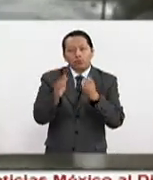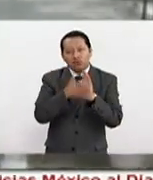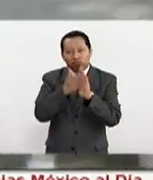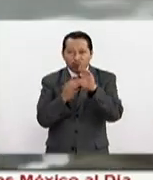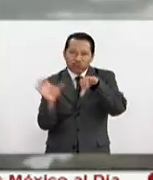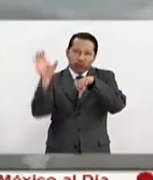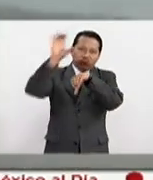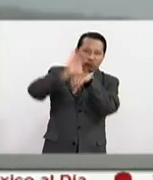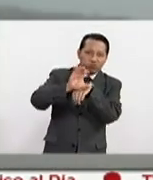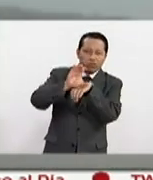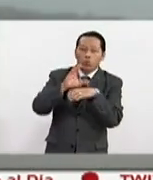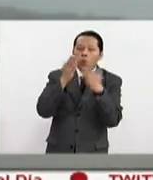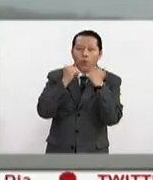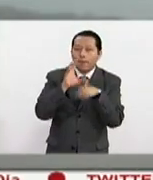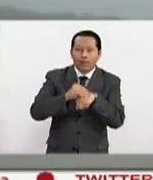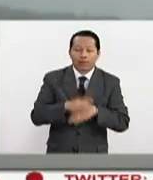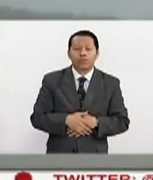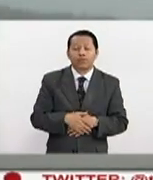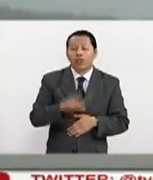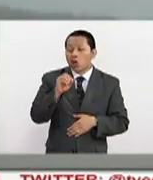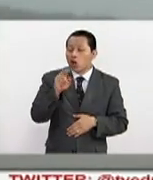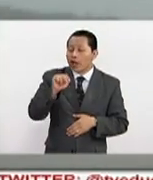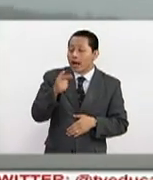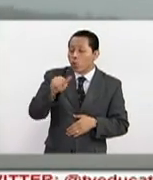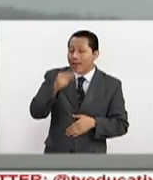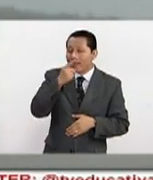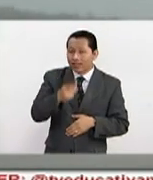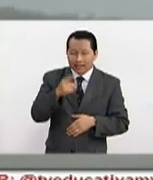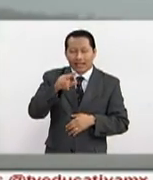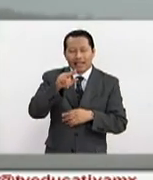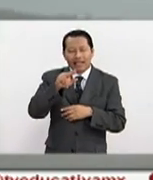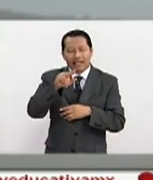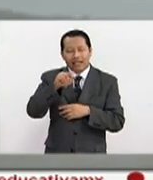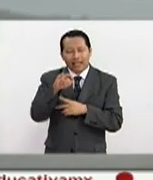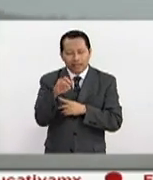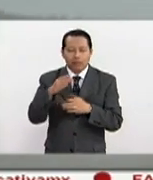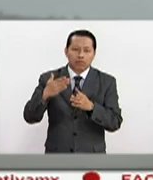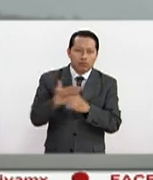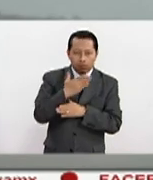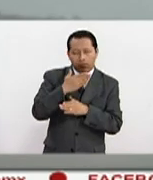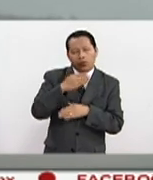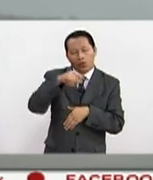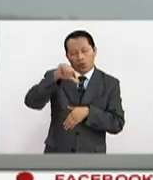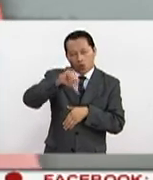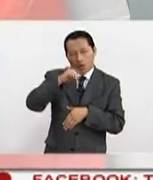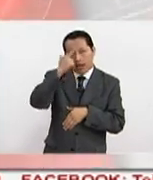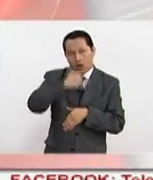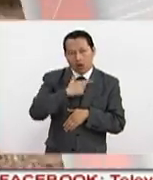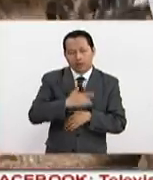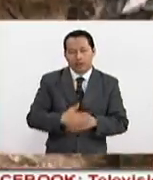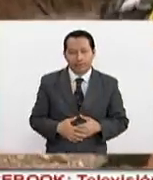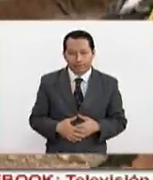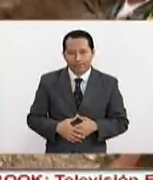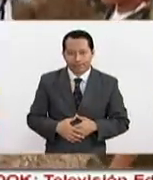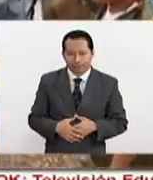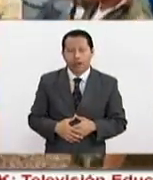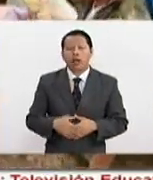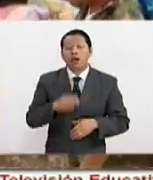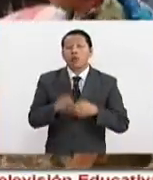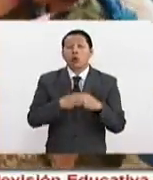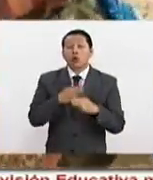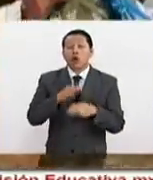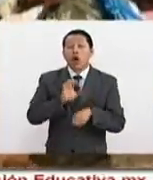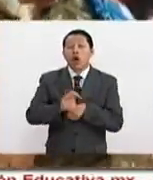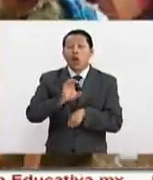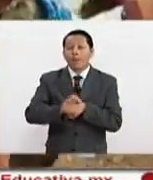Comisión Nacional de Agua prevé que la tormenta tropical Nate toque tierra esta noche en nuestro país. En el mundo,